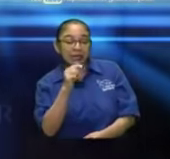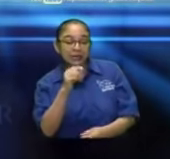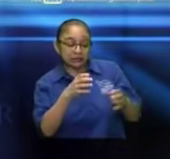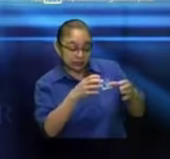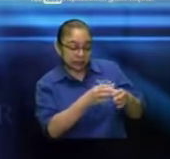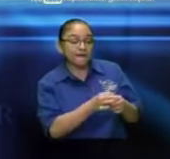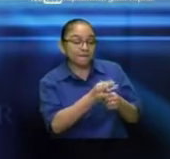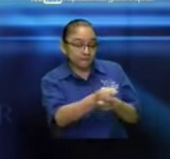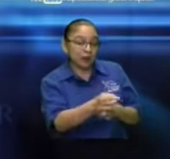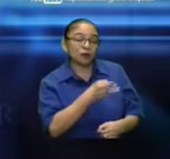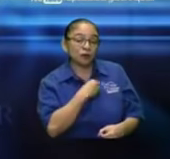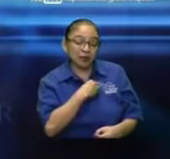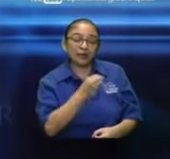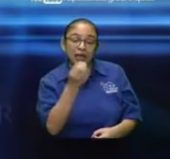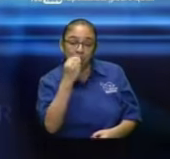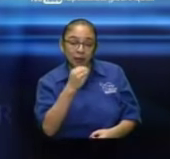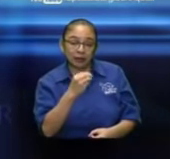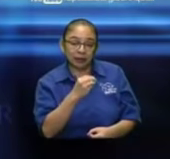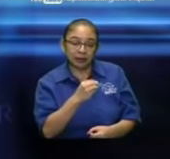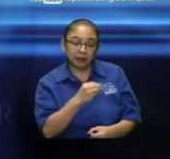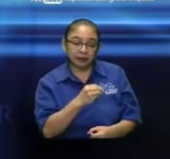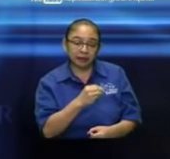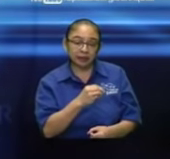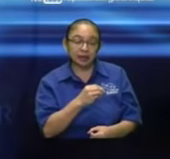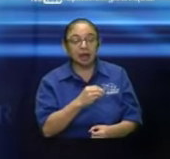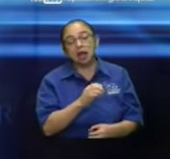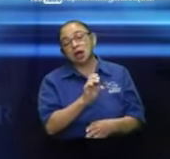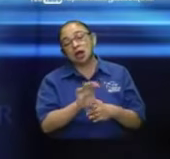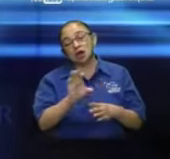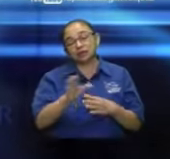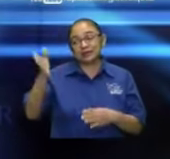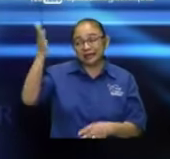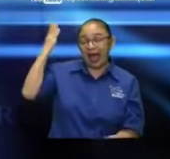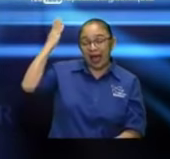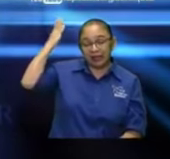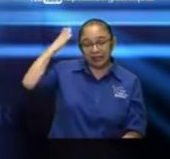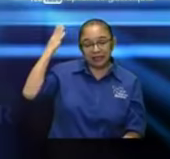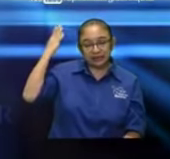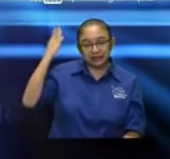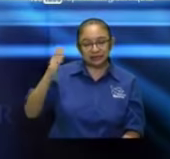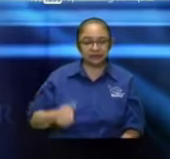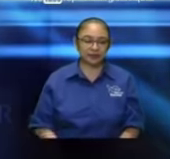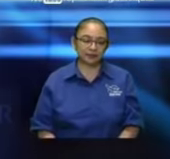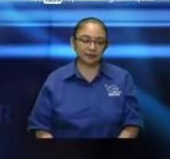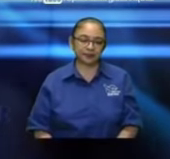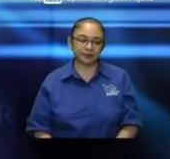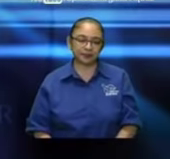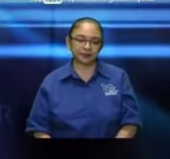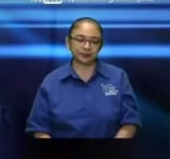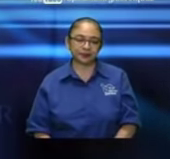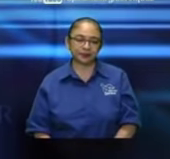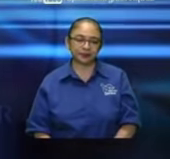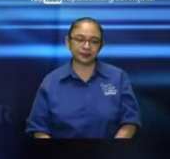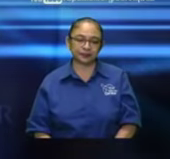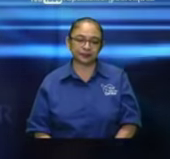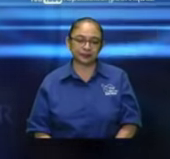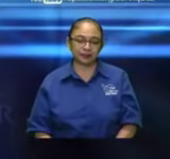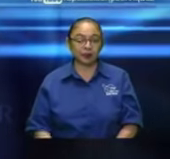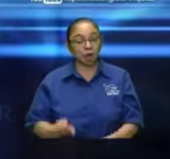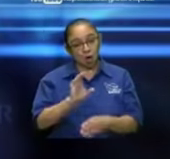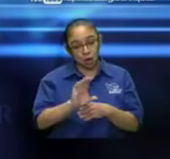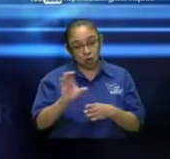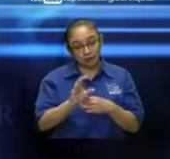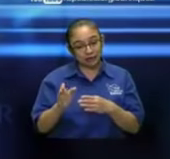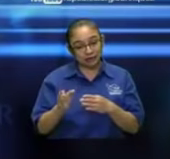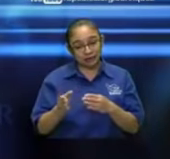aburrió, cambiemos, hagamos lo terrenal, hagamos las cosas más terrenales, hagamos las cosas que llamen la atención, hagamos